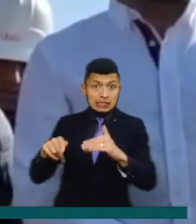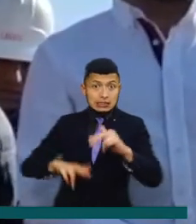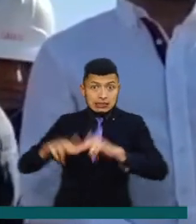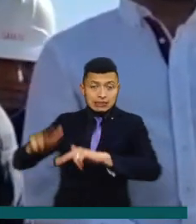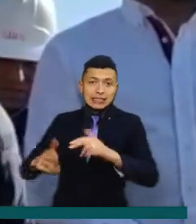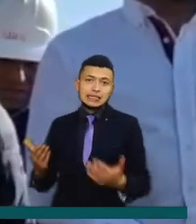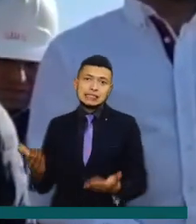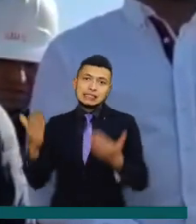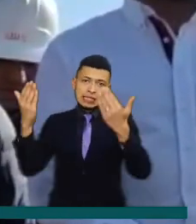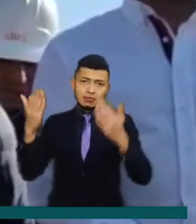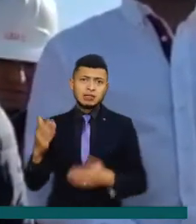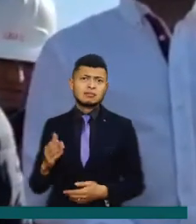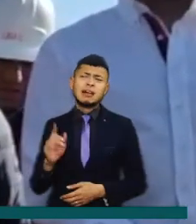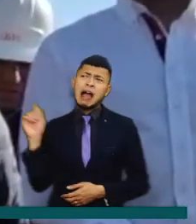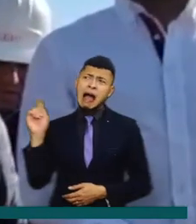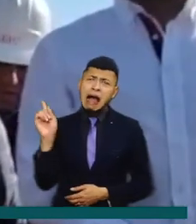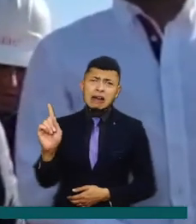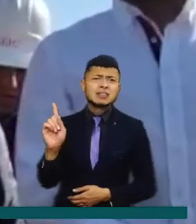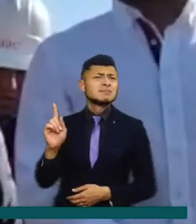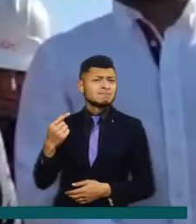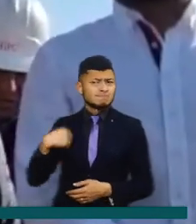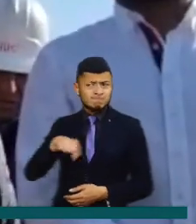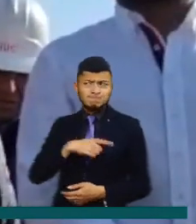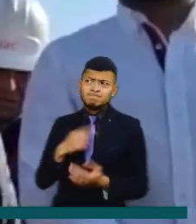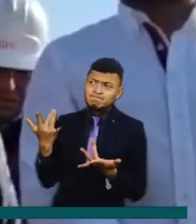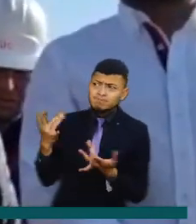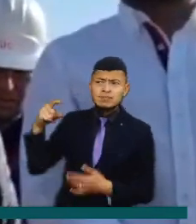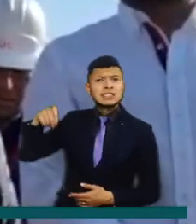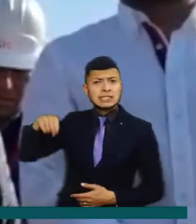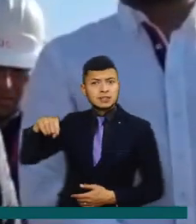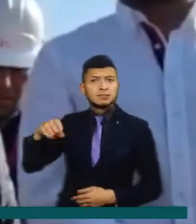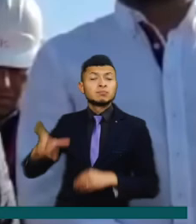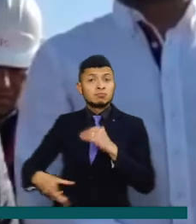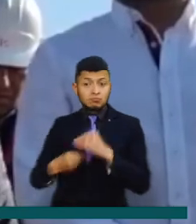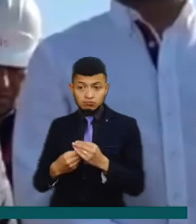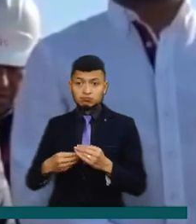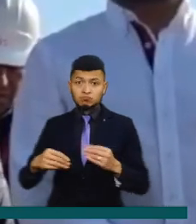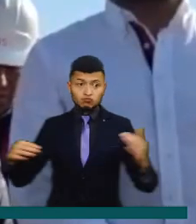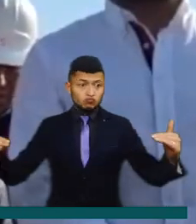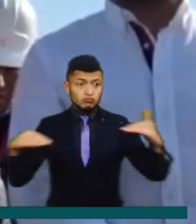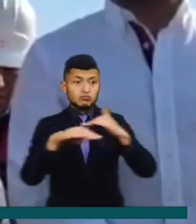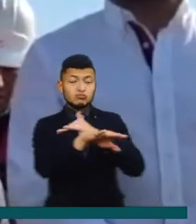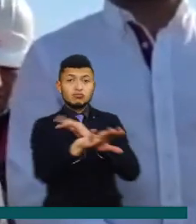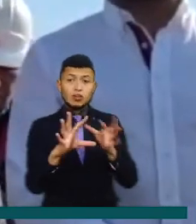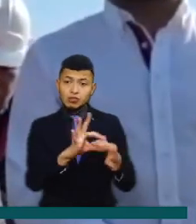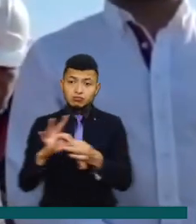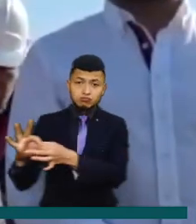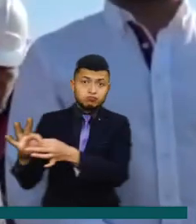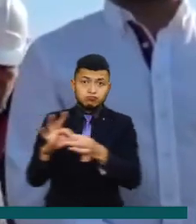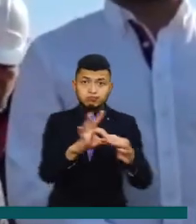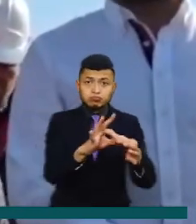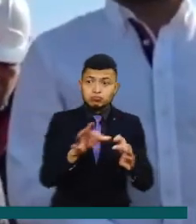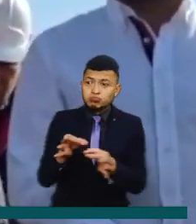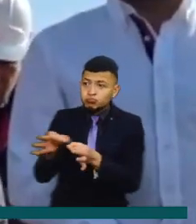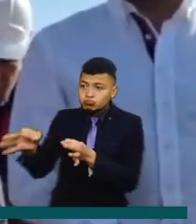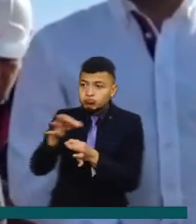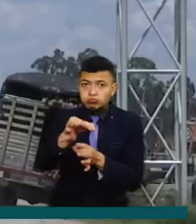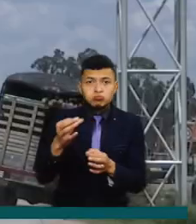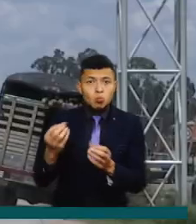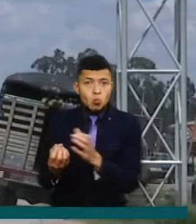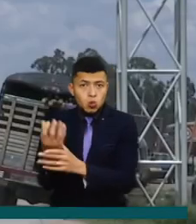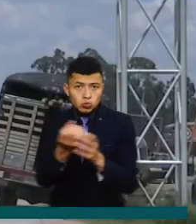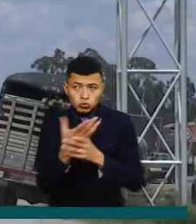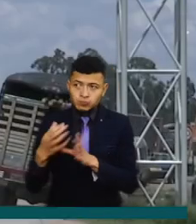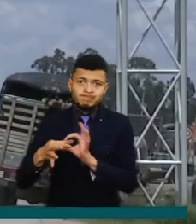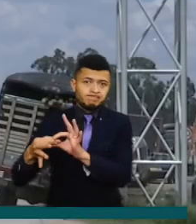a permitir tener una vía que hace décadas necesitábamos, sino que además unirá de mejor manera a los pequeños